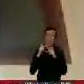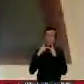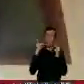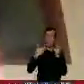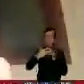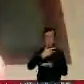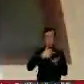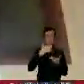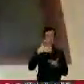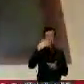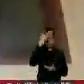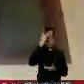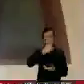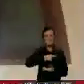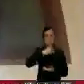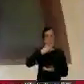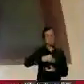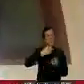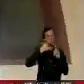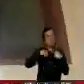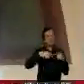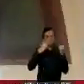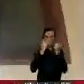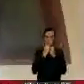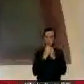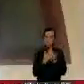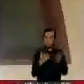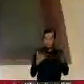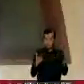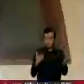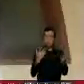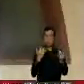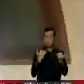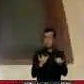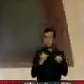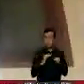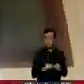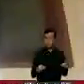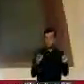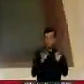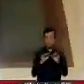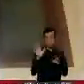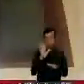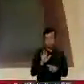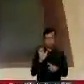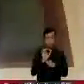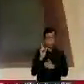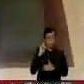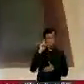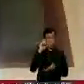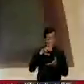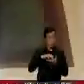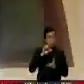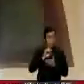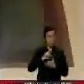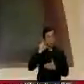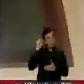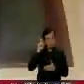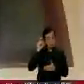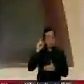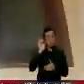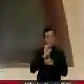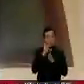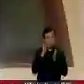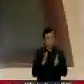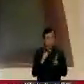etcétera, y finalmente llegar a esta norma que, como digo, es fundamental para el país. El gobierno nacional lo requiere, lo